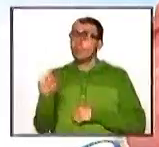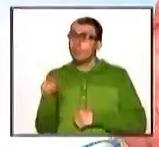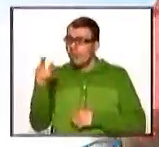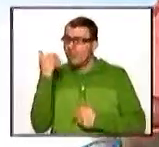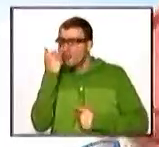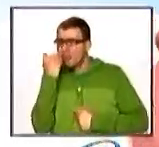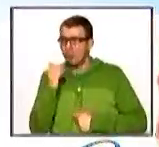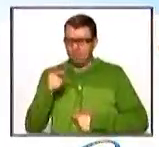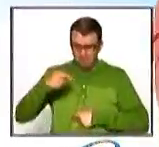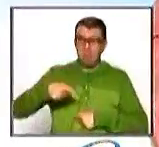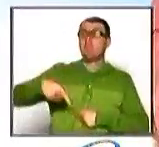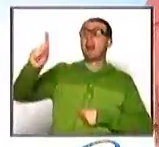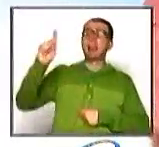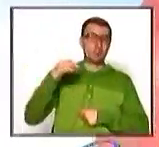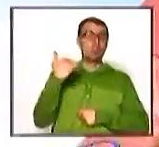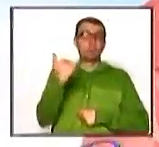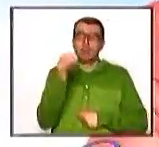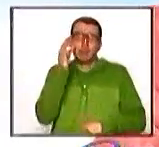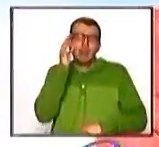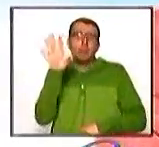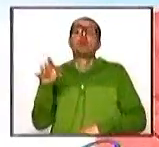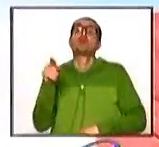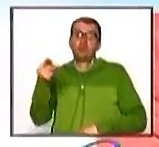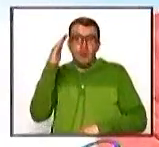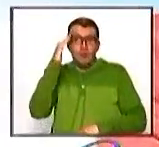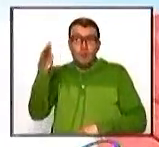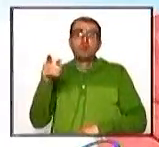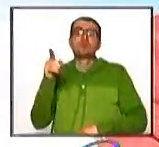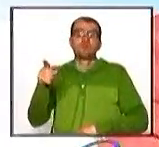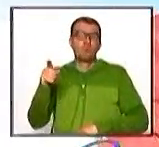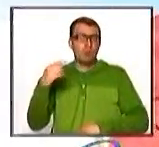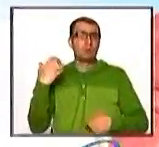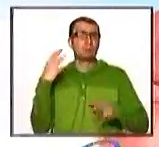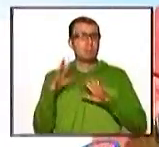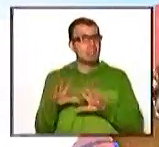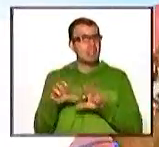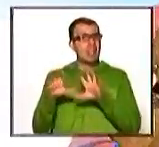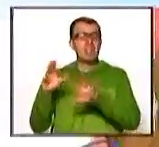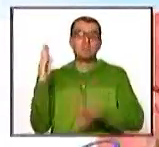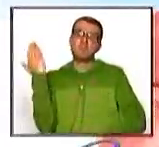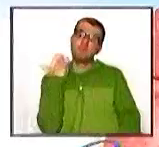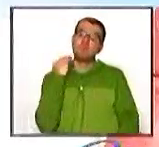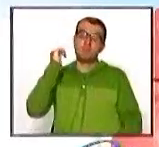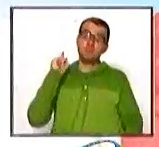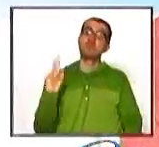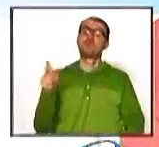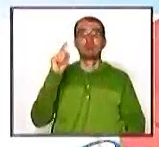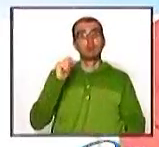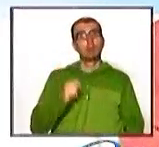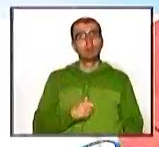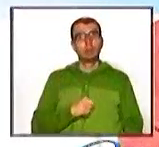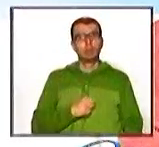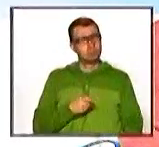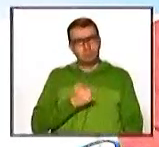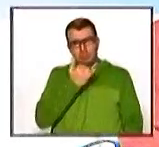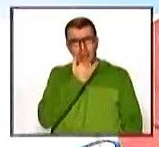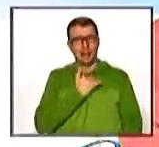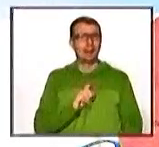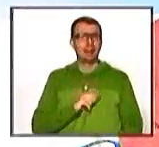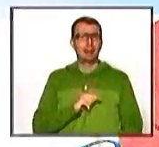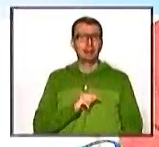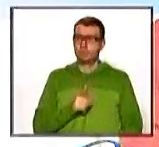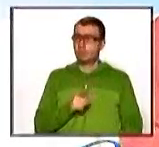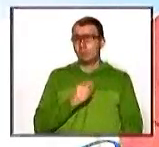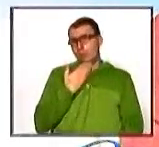vaya porque usted posiblemente va a tener un cáncer. Yo creo que nosotros tenemos que cambiar ese concepto de la práctica médica. Esa